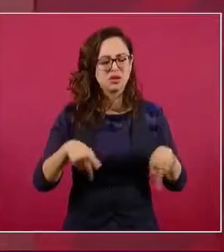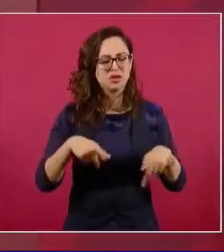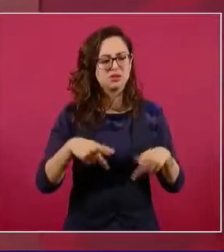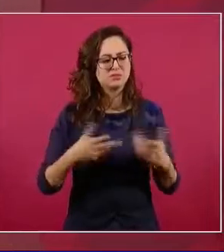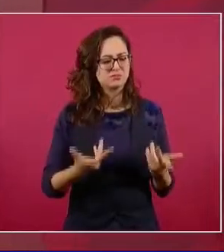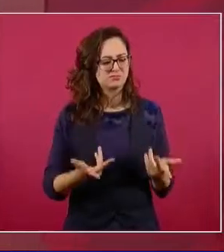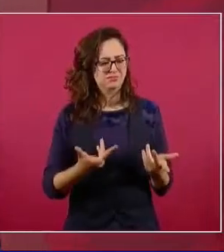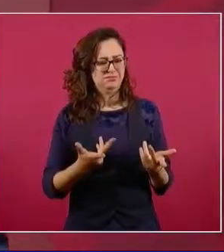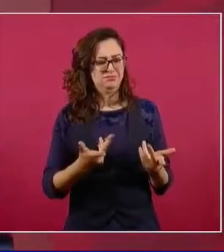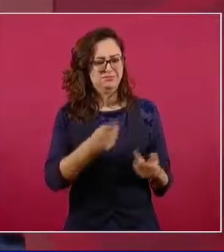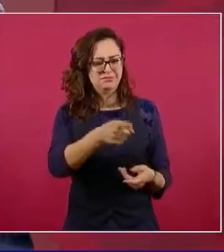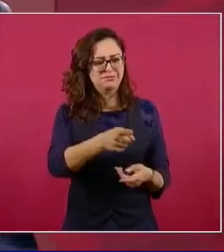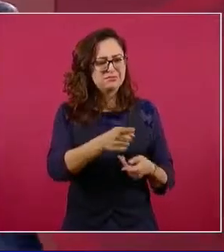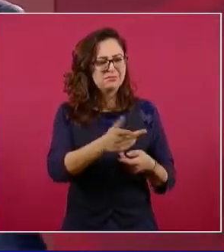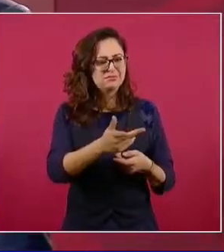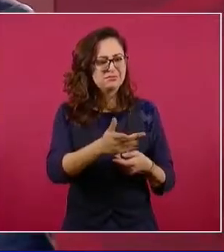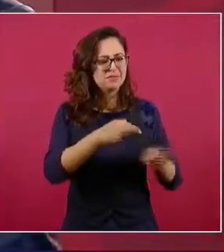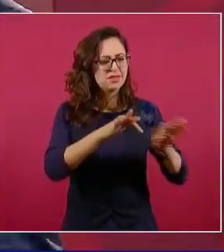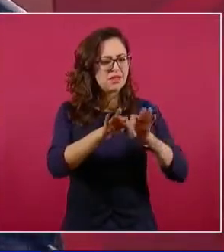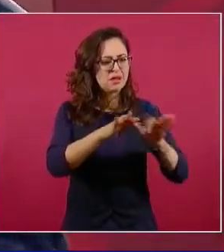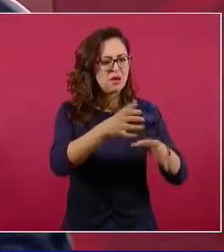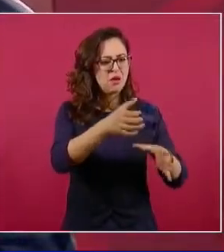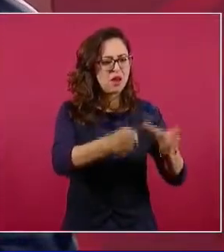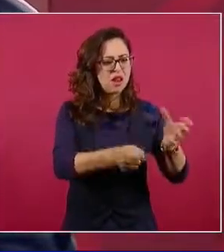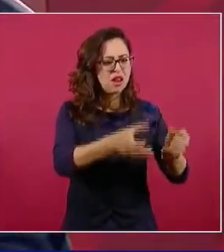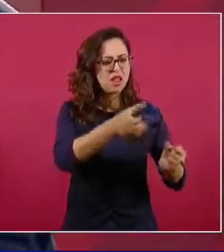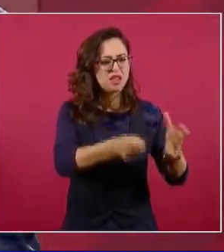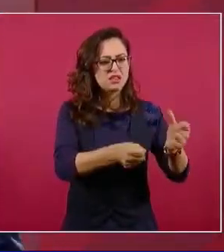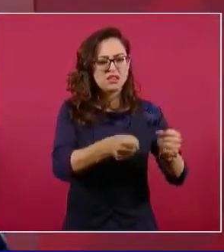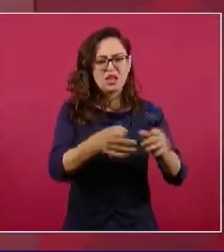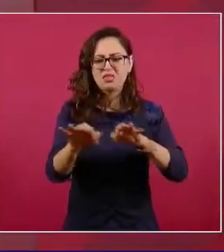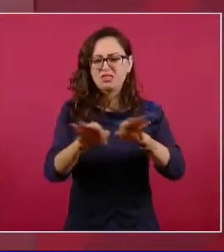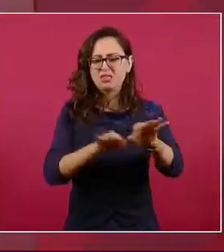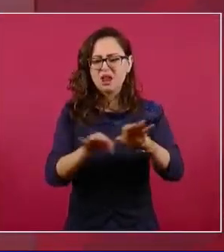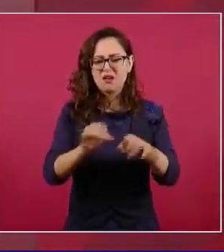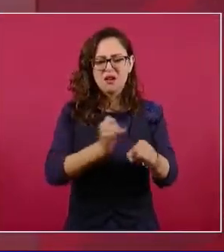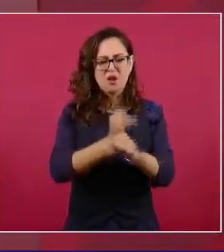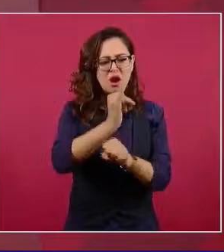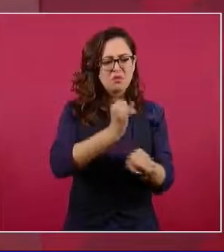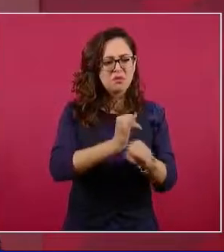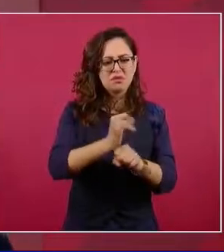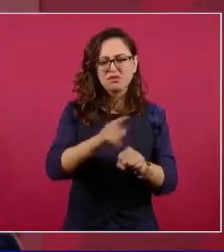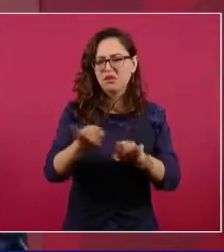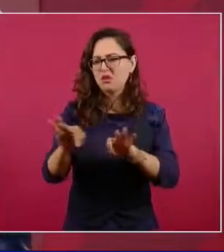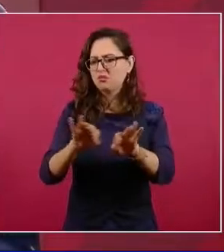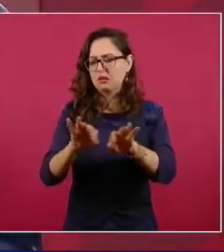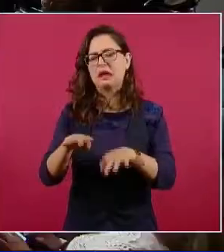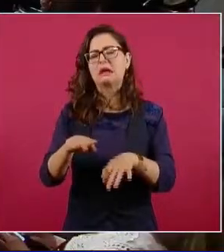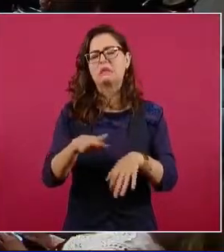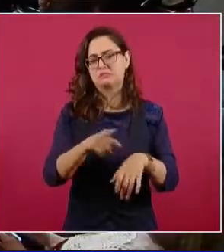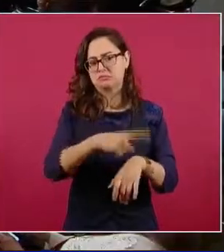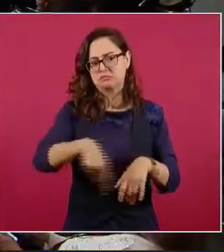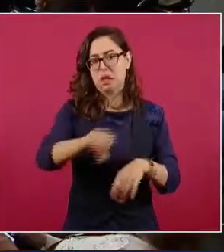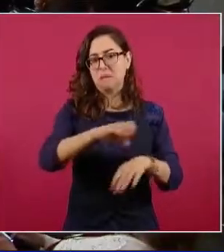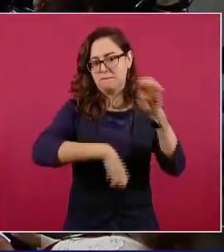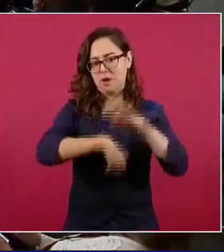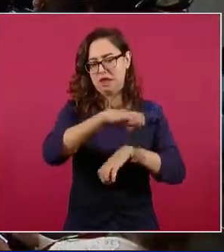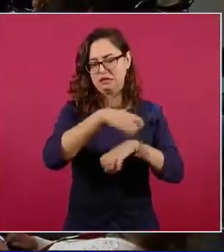trabajando porque tenían contratos para perforar pozos petroleros.